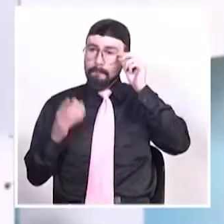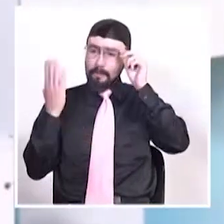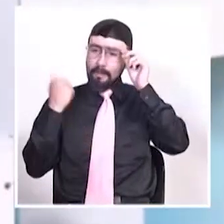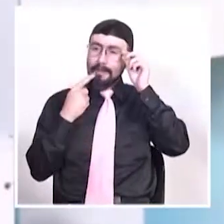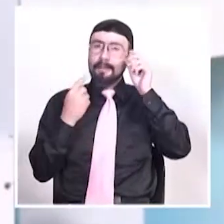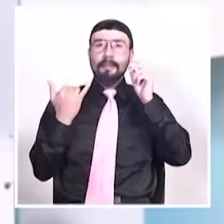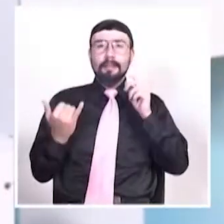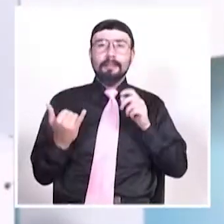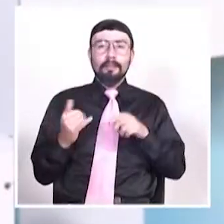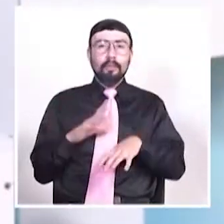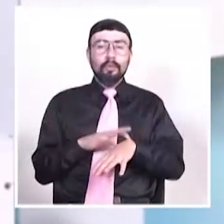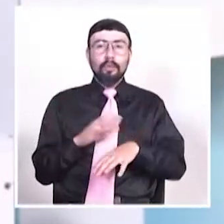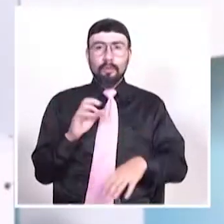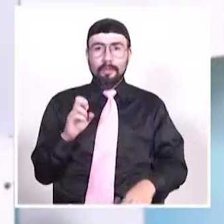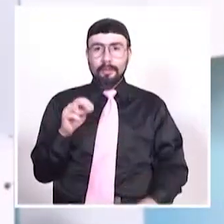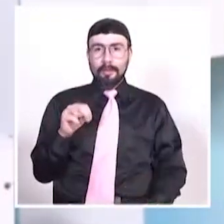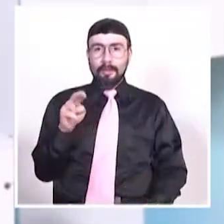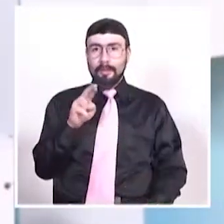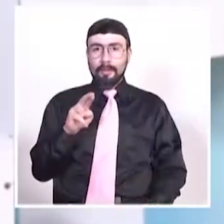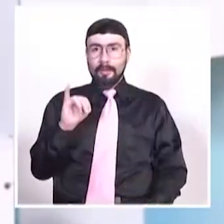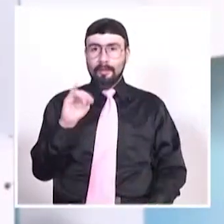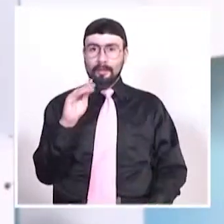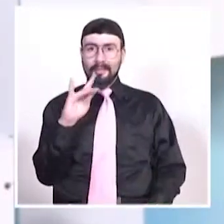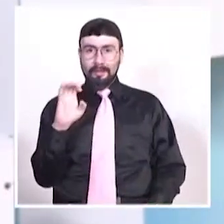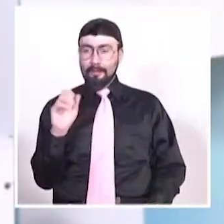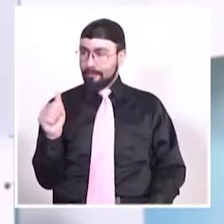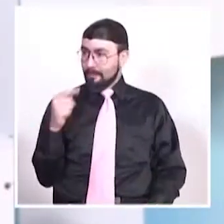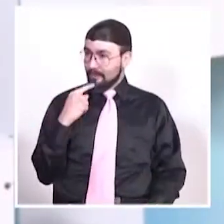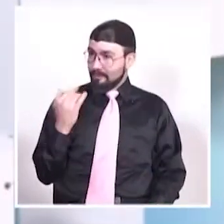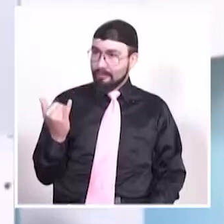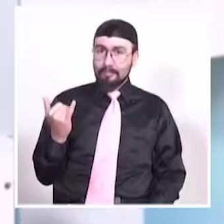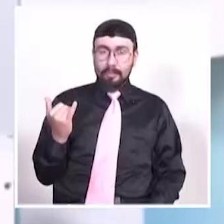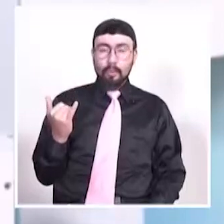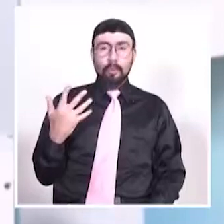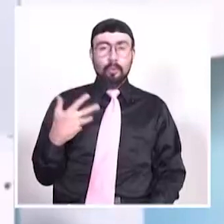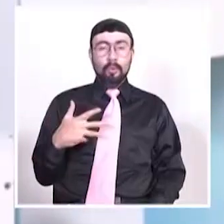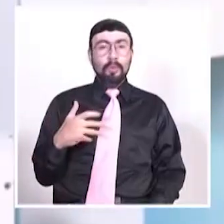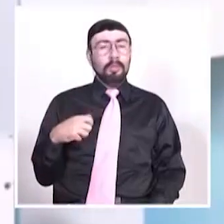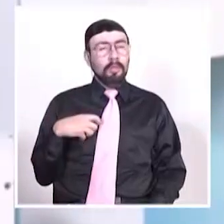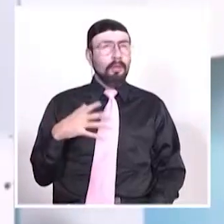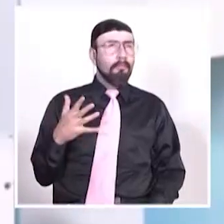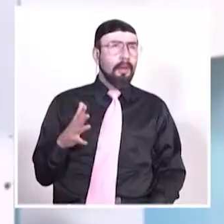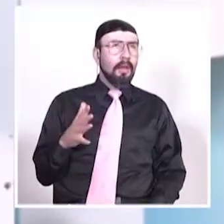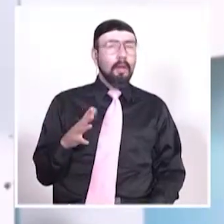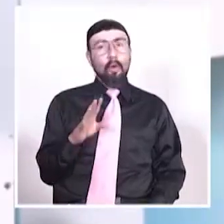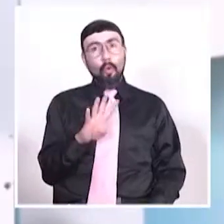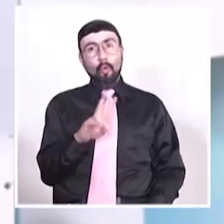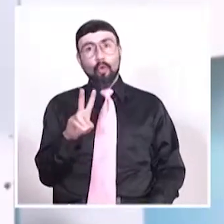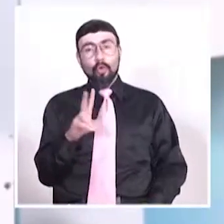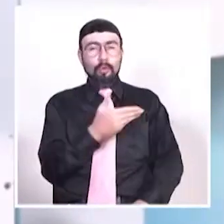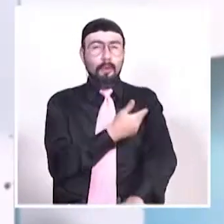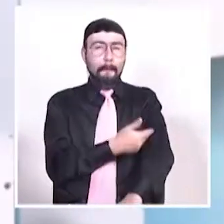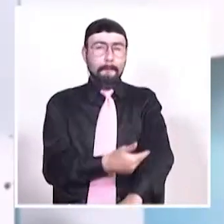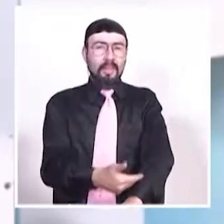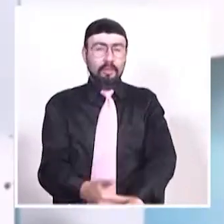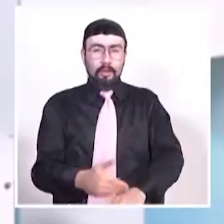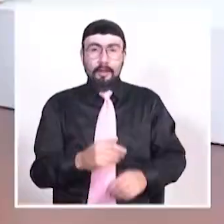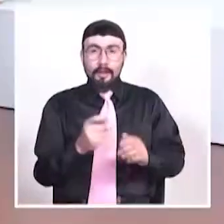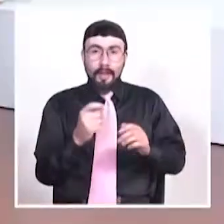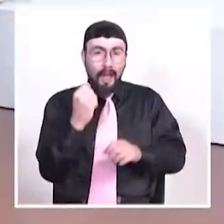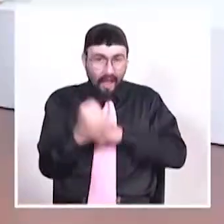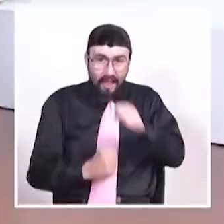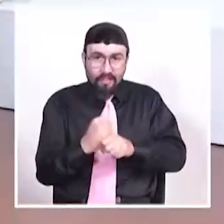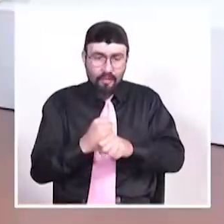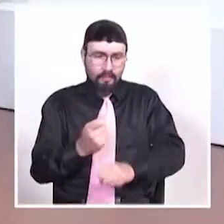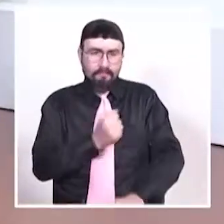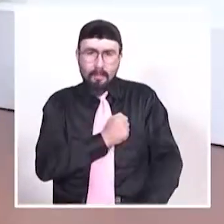ahorita el doctor Jorge Enrique, tiene más o menos 42 millones de latidos en